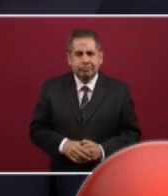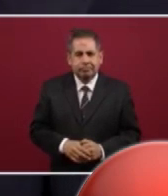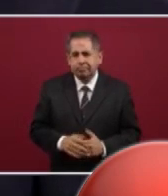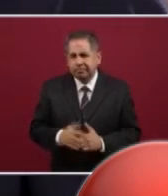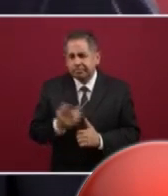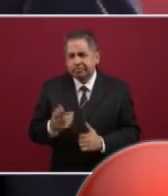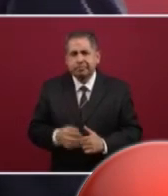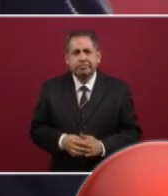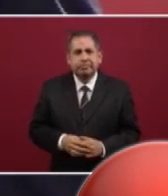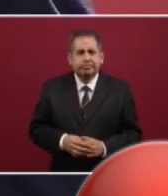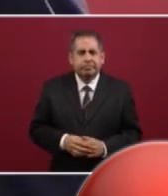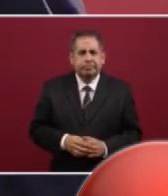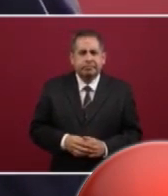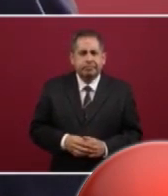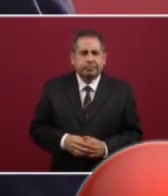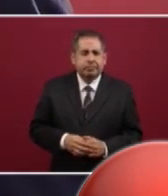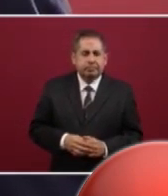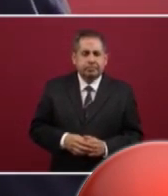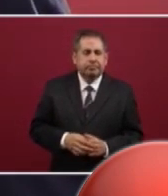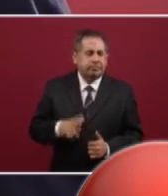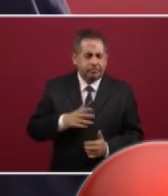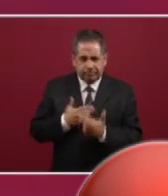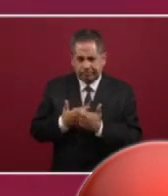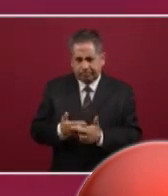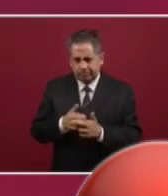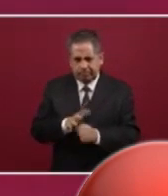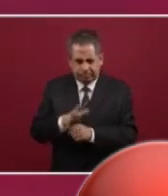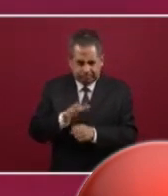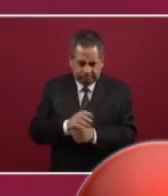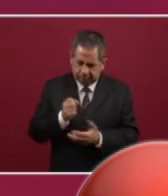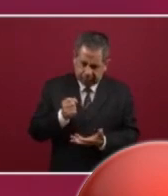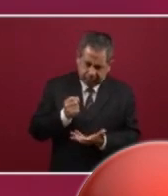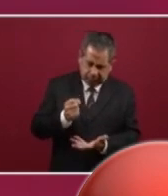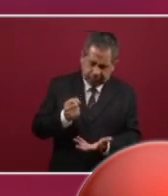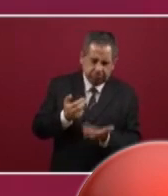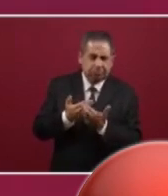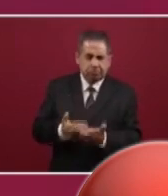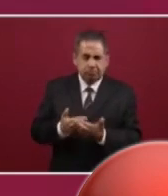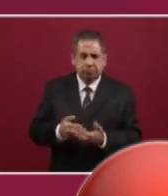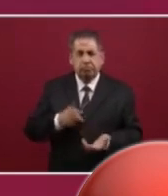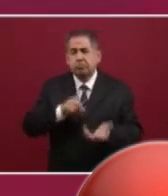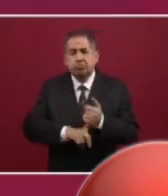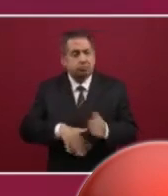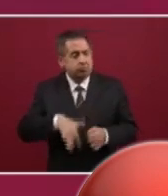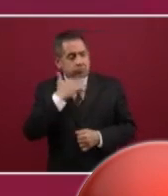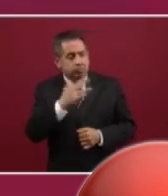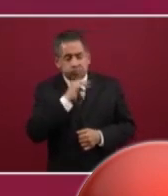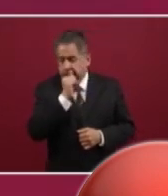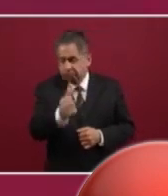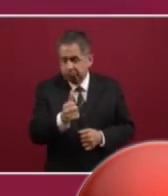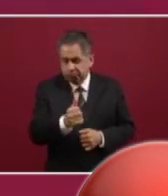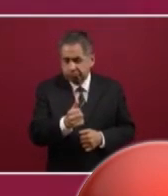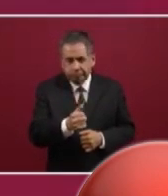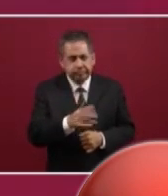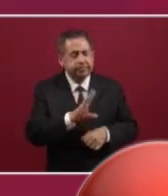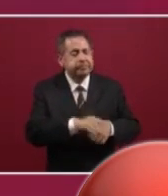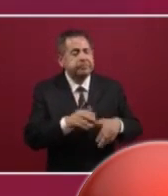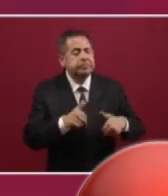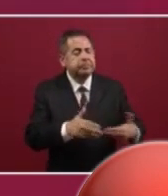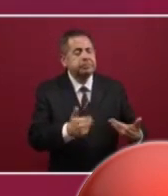¿Por qué tenemos presupuesto? Porque no hay corrupción